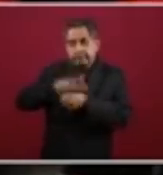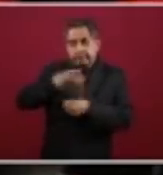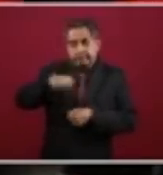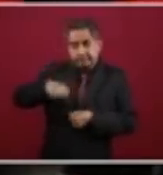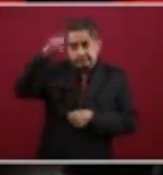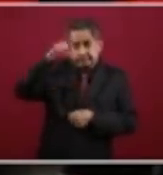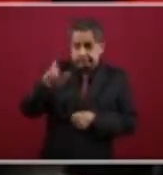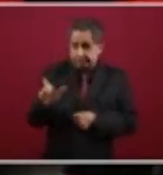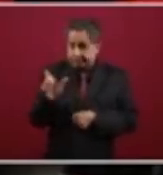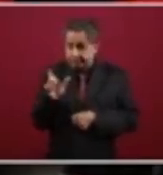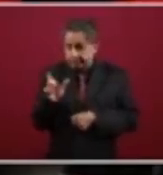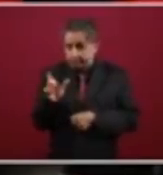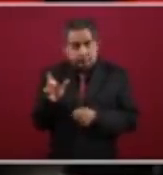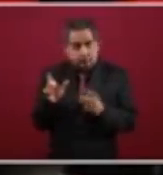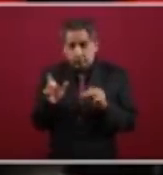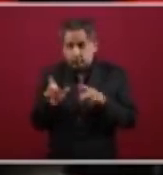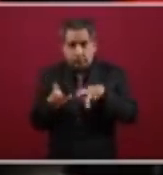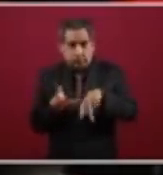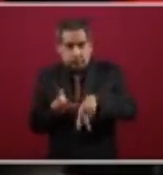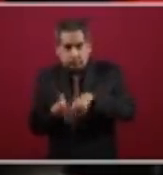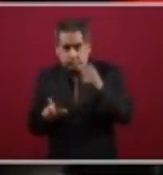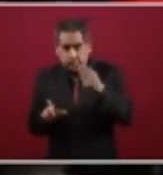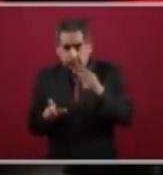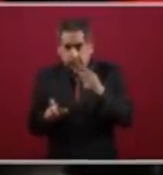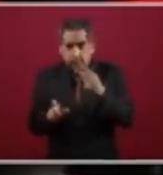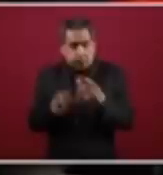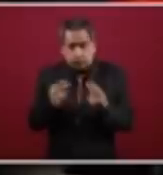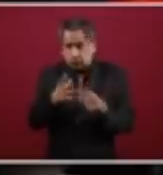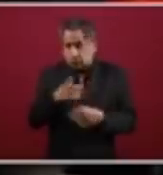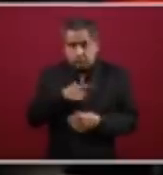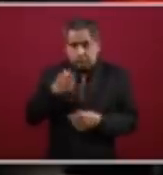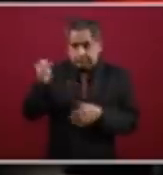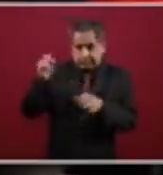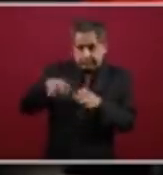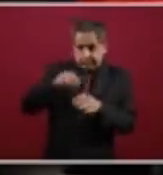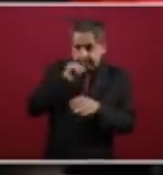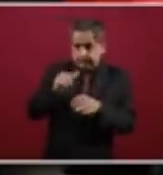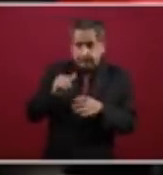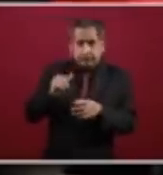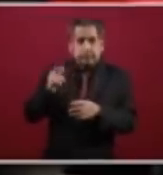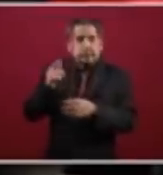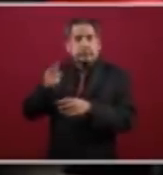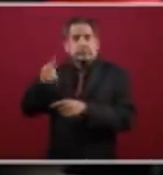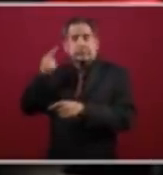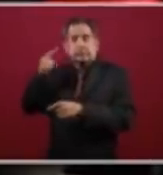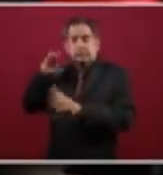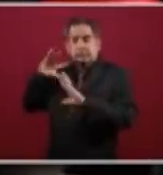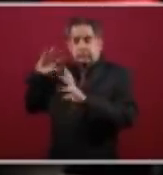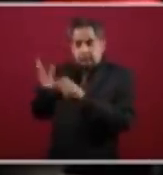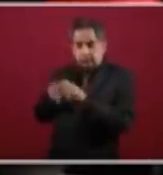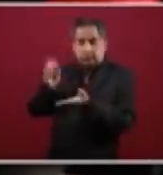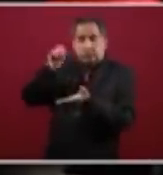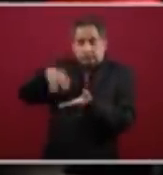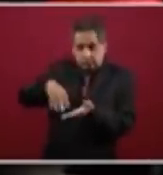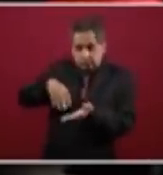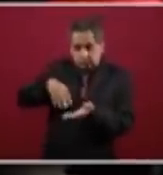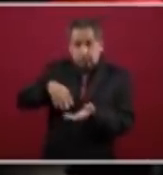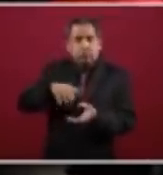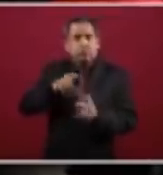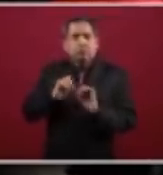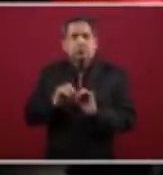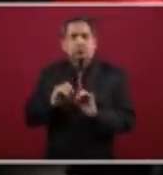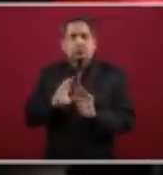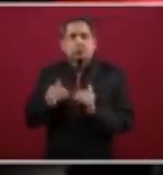aún teniendo la tarjeta del bienestar no han recibido depósito alguno? Esa parte no me queda clara. Me gustaría eso por un